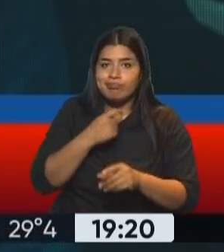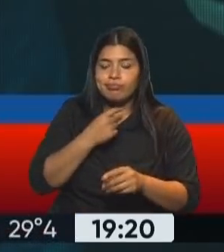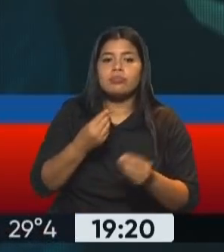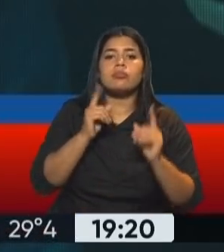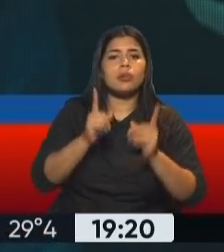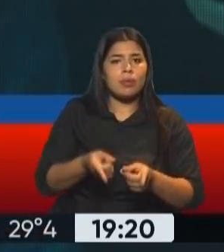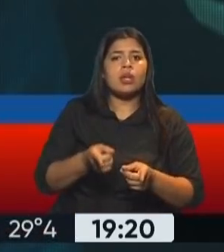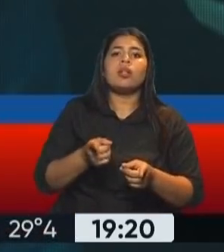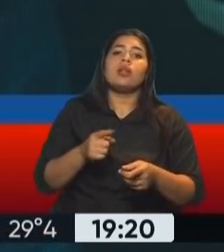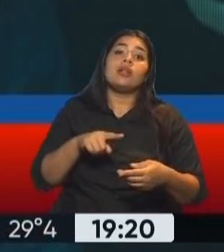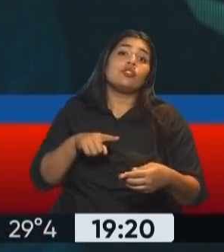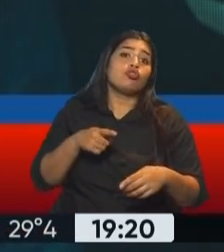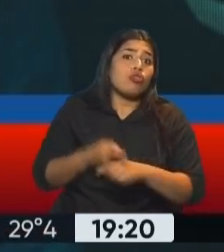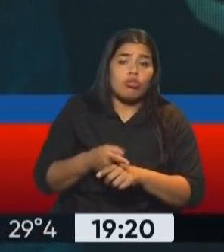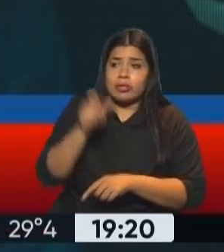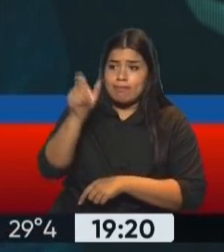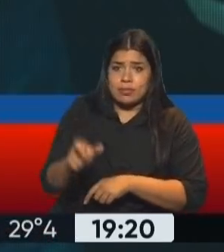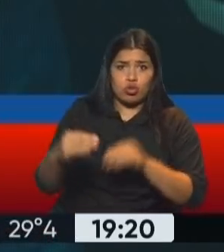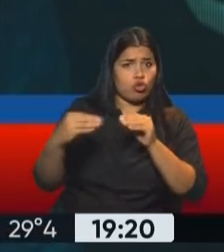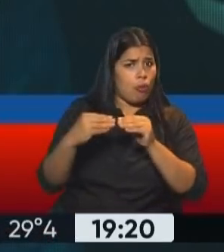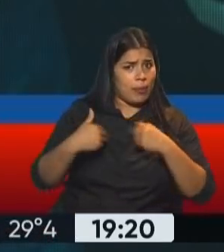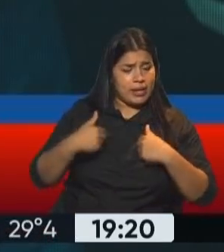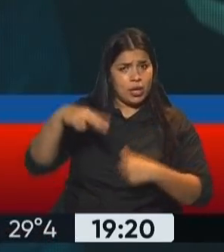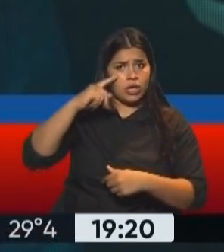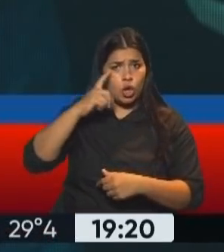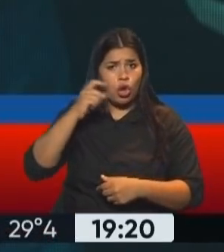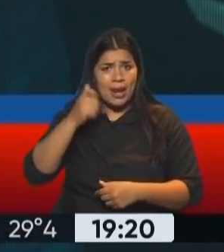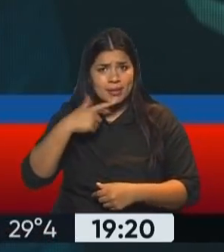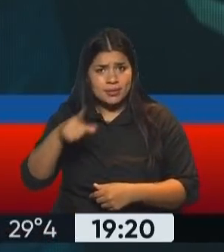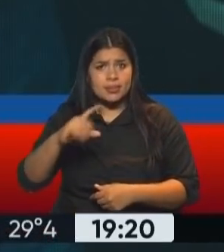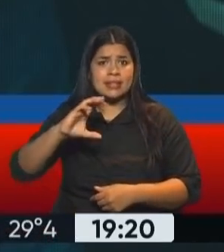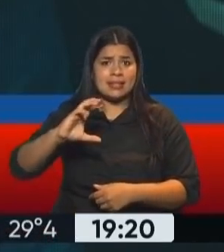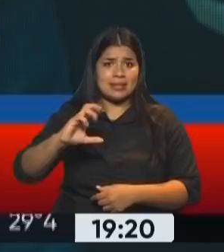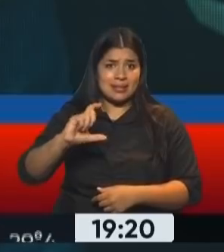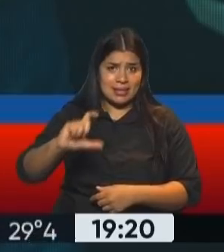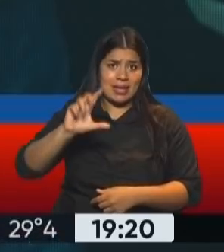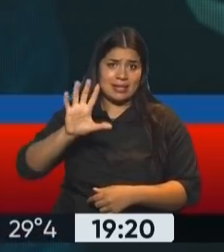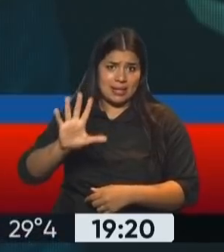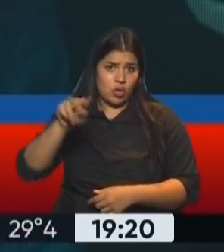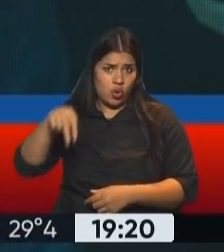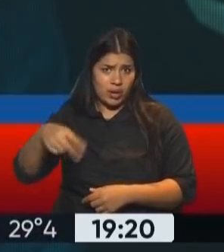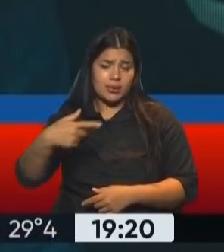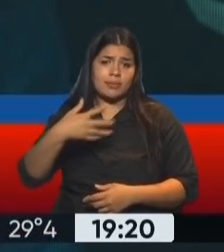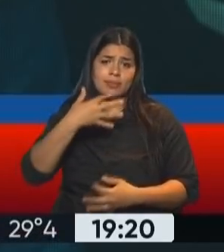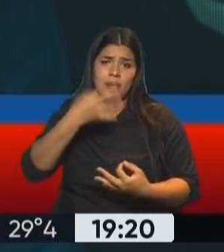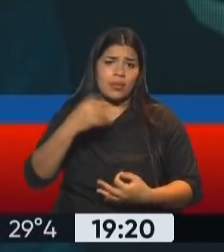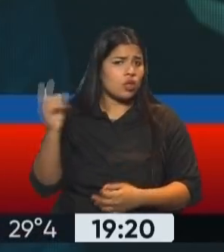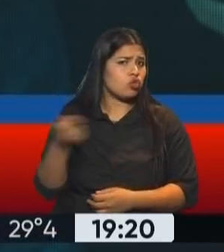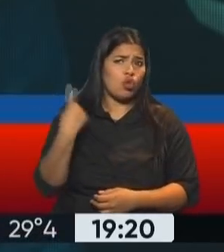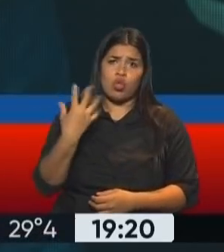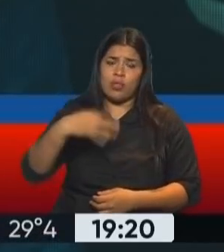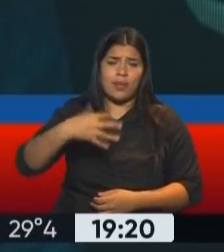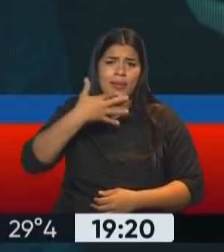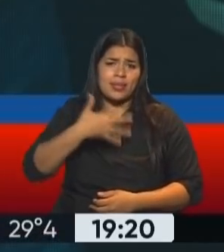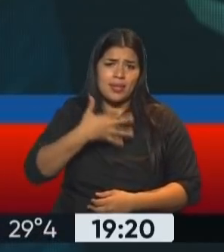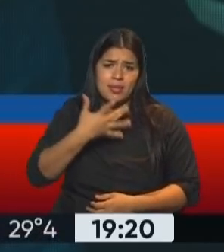ataque contra ese colega que estaba trabajando allí, Nicolás Munafó, y contra ese equipo de C5N, es un ataque que tenemos que entender todos los que trabajamos en